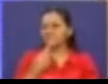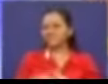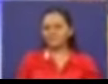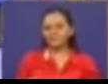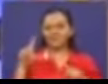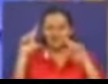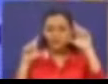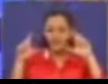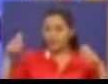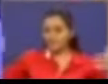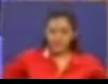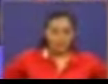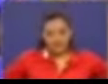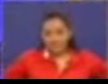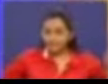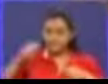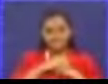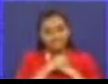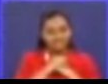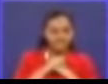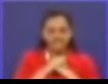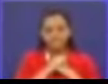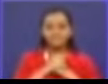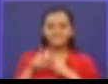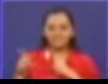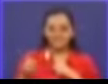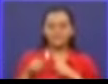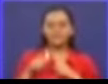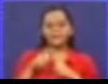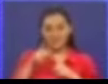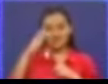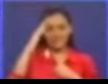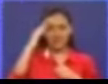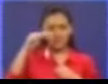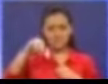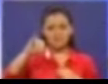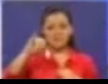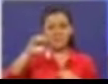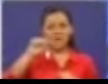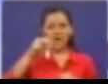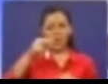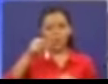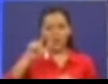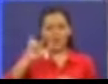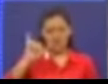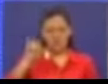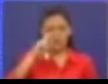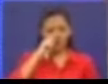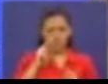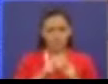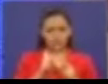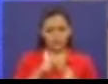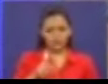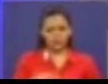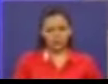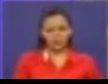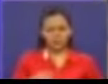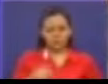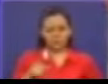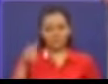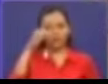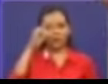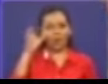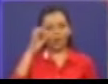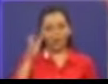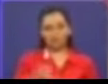a Misahuallí, otra de las joyas de nuestra Amazonía. ¿Sí conocen Misahuallí? Pues, ¿no? De ahí se partía hacia el Coca, ¿no? Las canoas hacia el